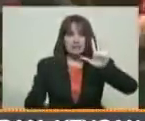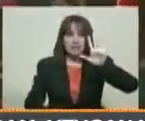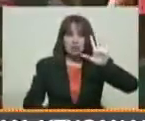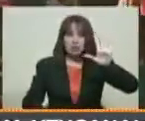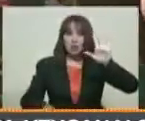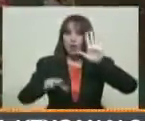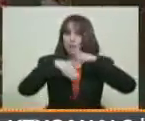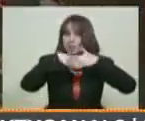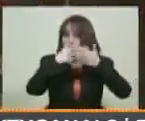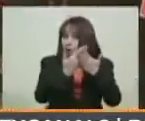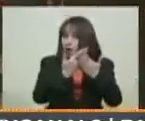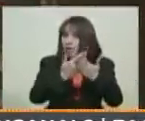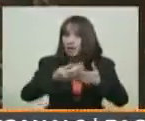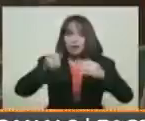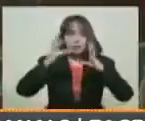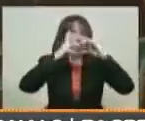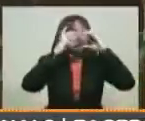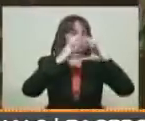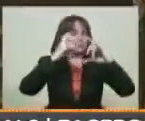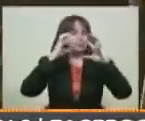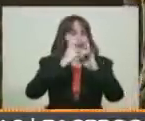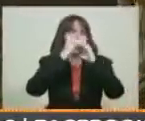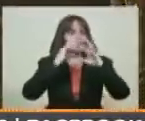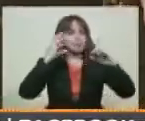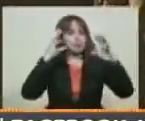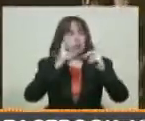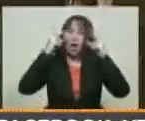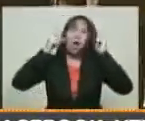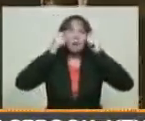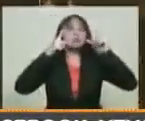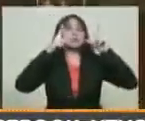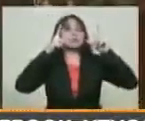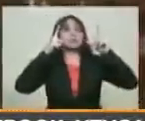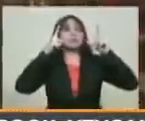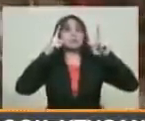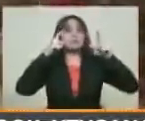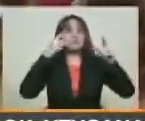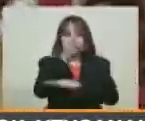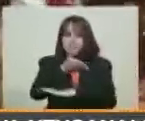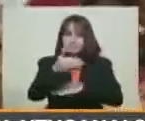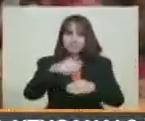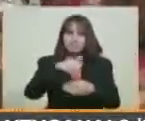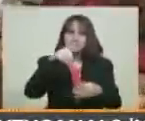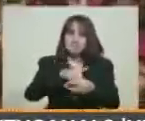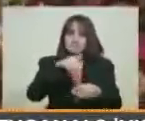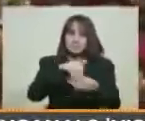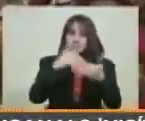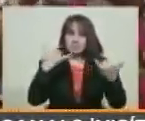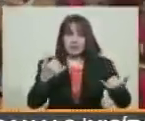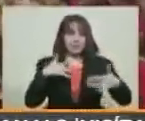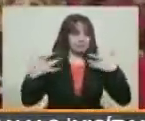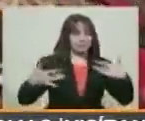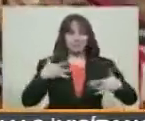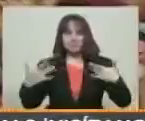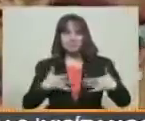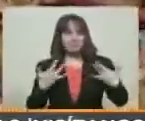mañana vamos a poner la Diana Carabobo para despertarnos, para